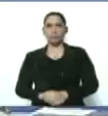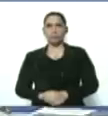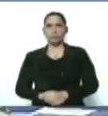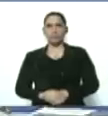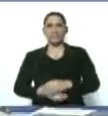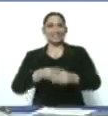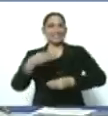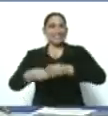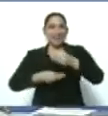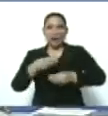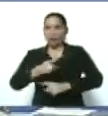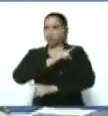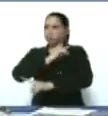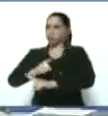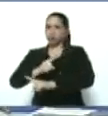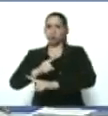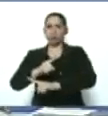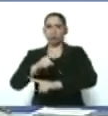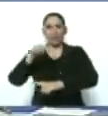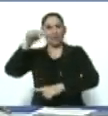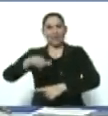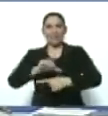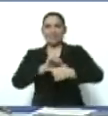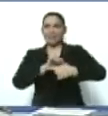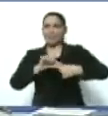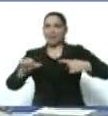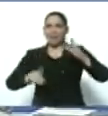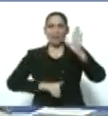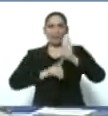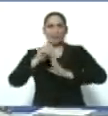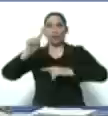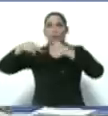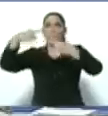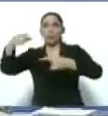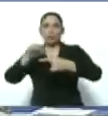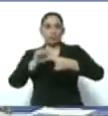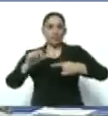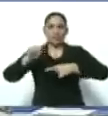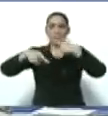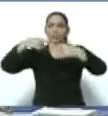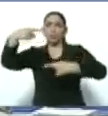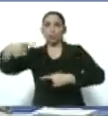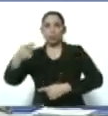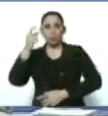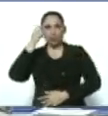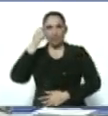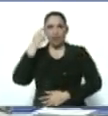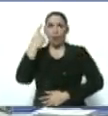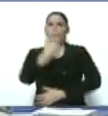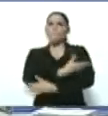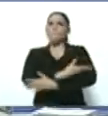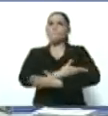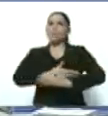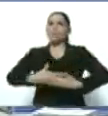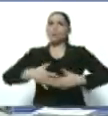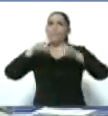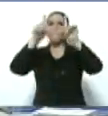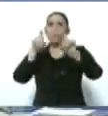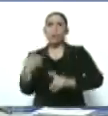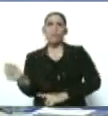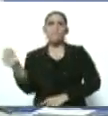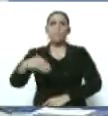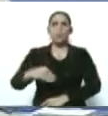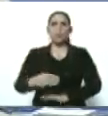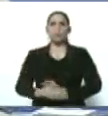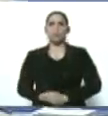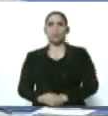se haga en esta semana en desarrollo, la próxima semana, en los próximos días, se haga 1 millón de pruebas adicionales, los